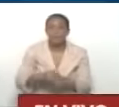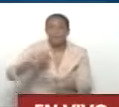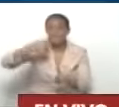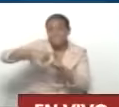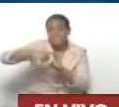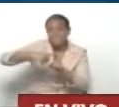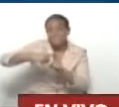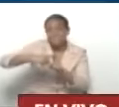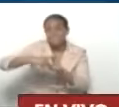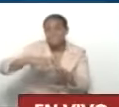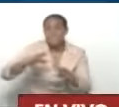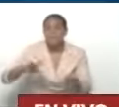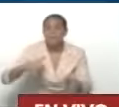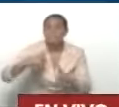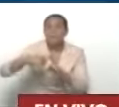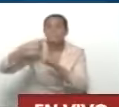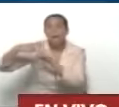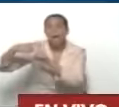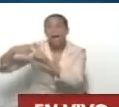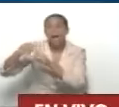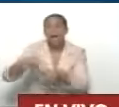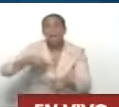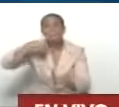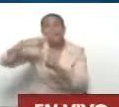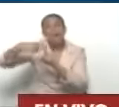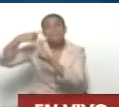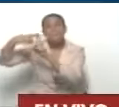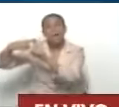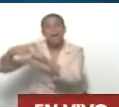Más y más y más